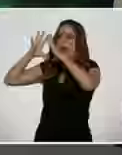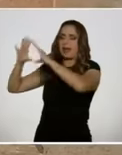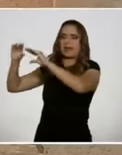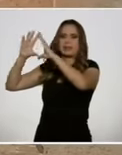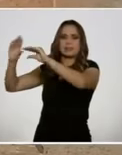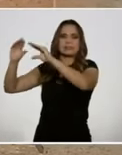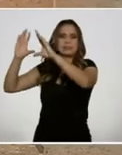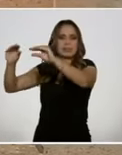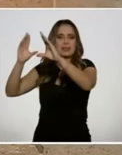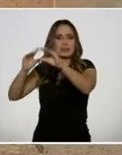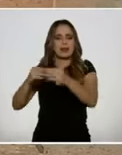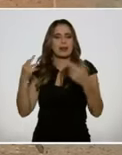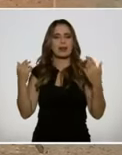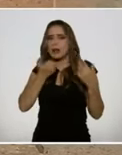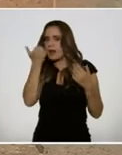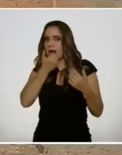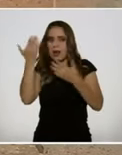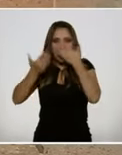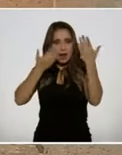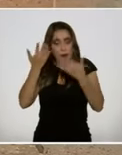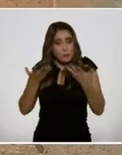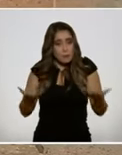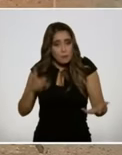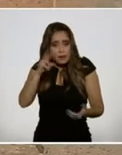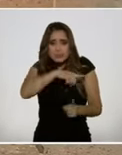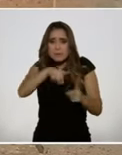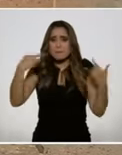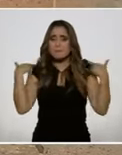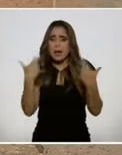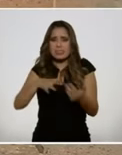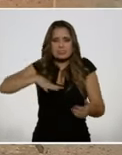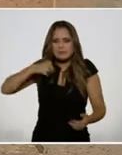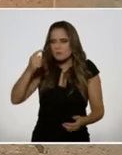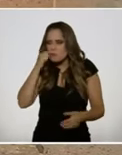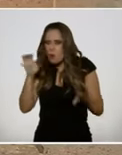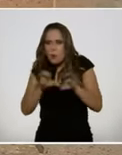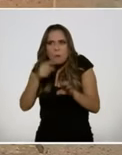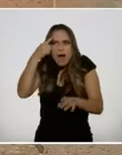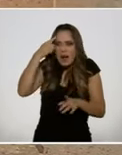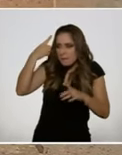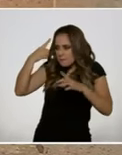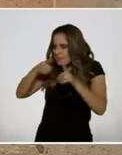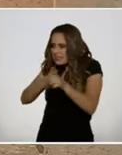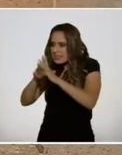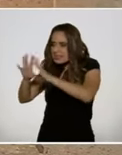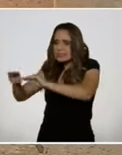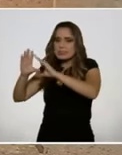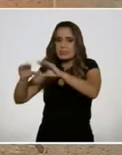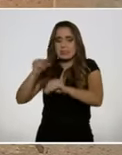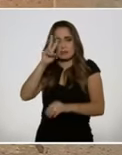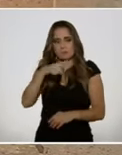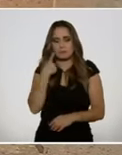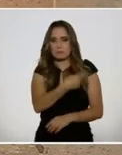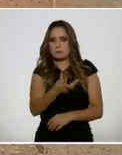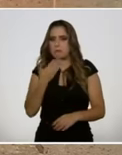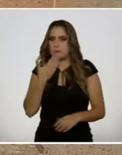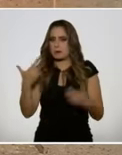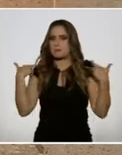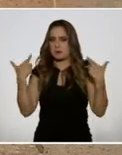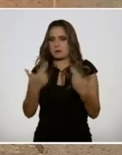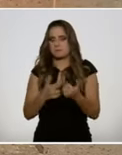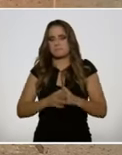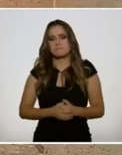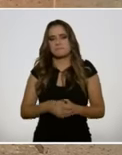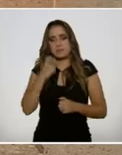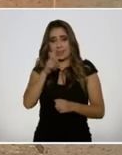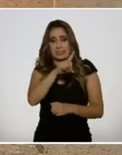precisamente labor educativa para sus alumnos. Mi respeto y mi admiración para todos esos maestros. Hoy, a 100 años del